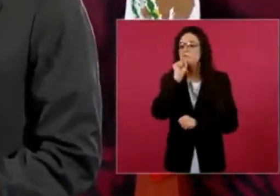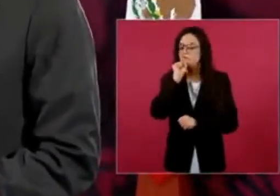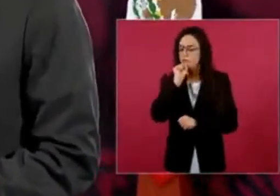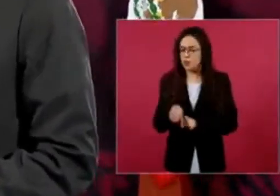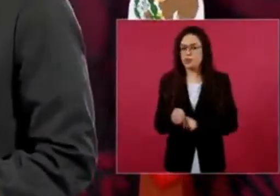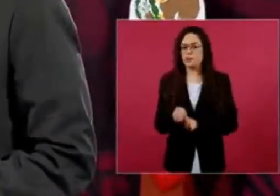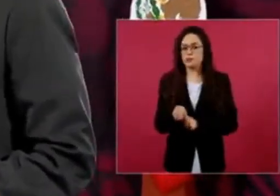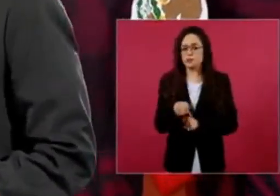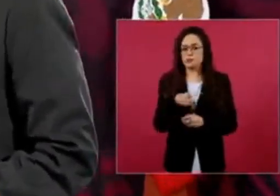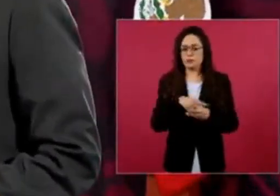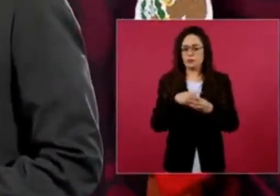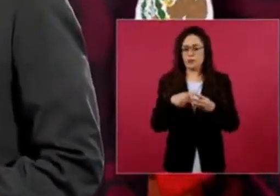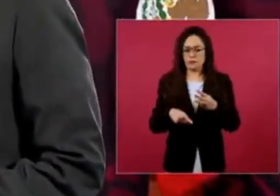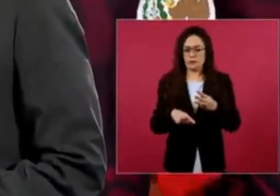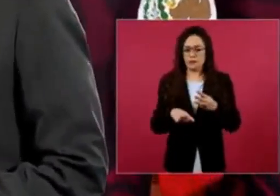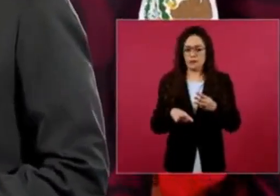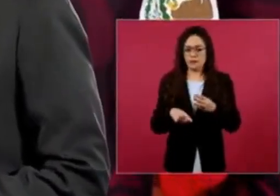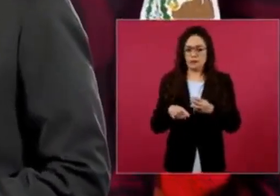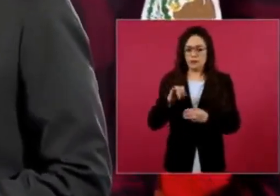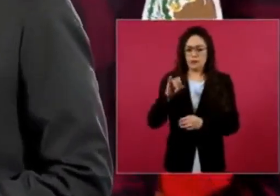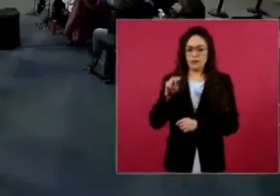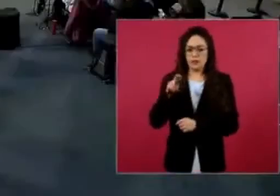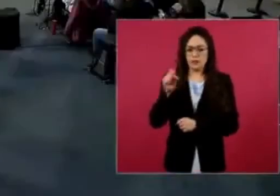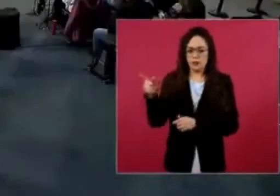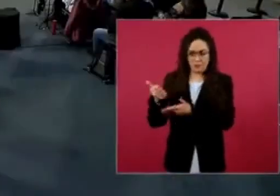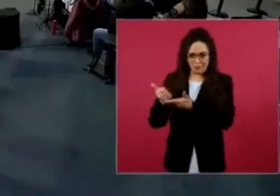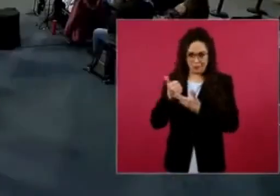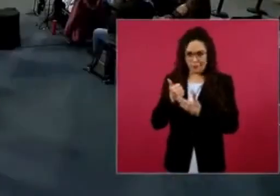Aquí me va a ayudar Jesús.